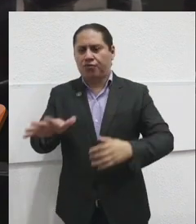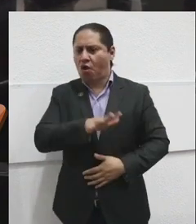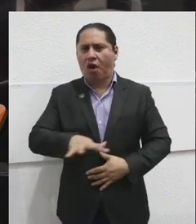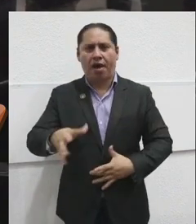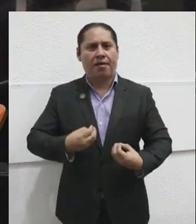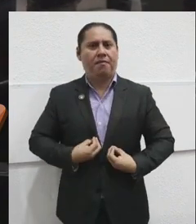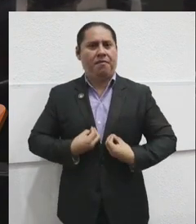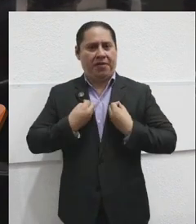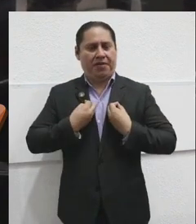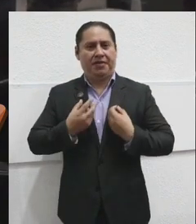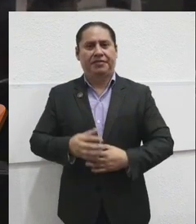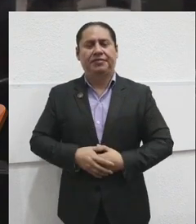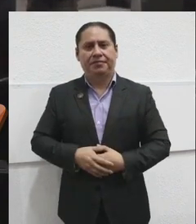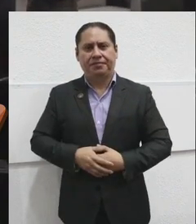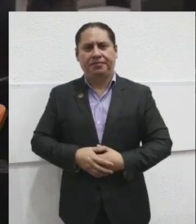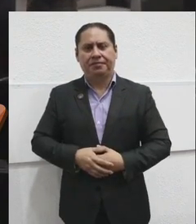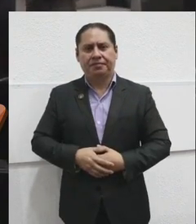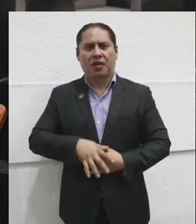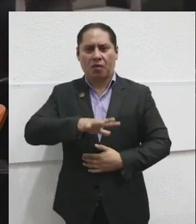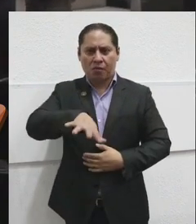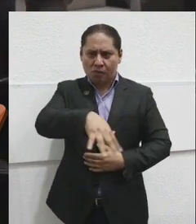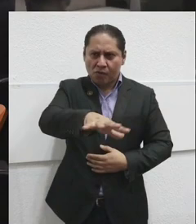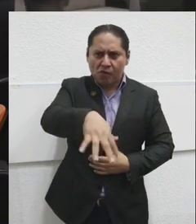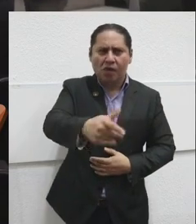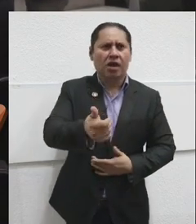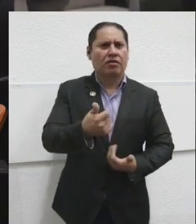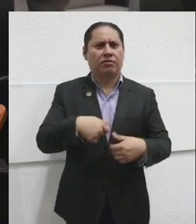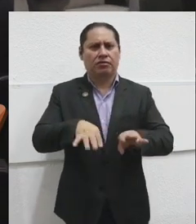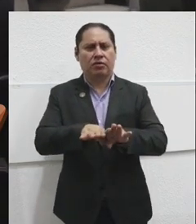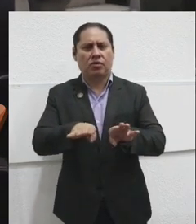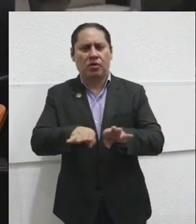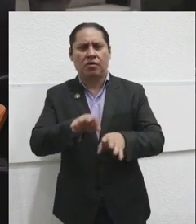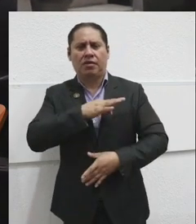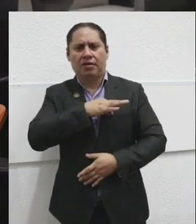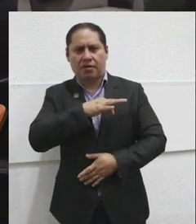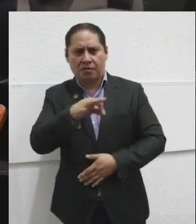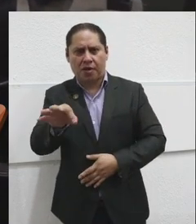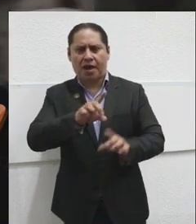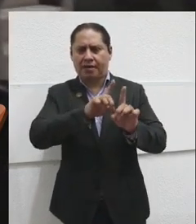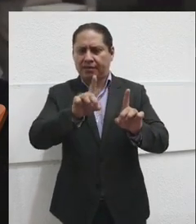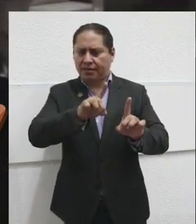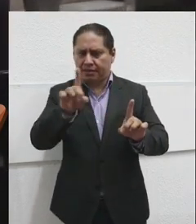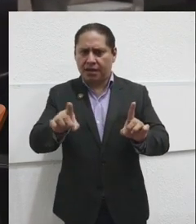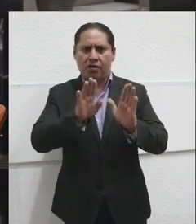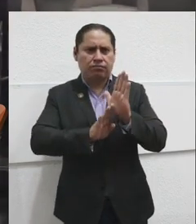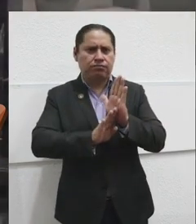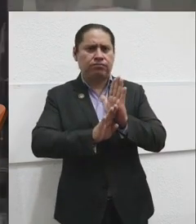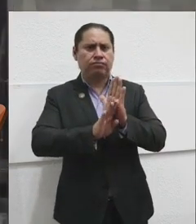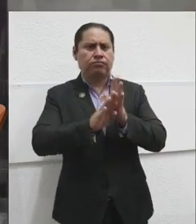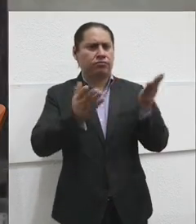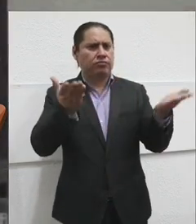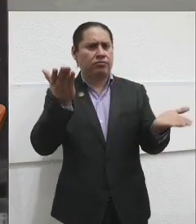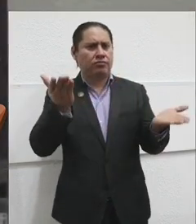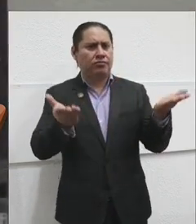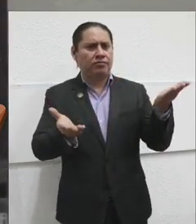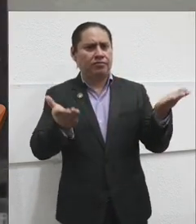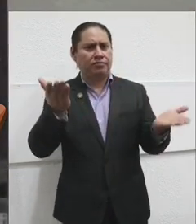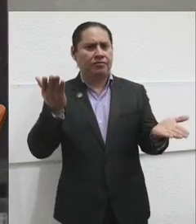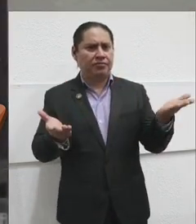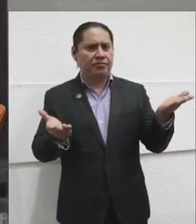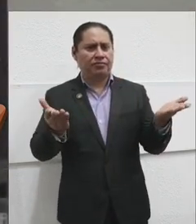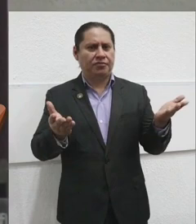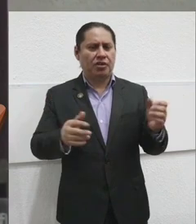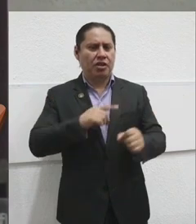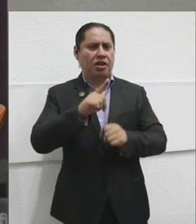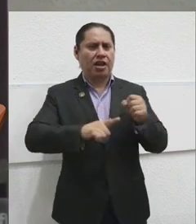biodiversidad, además de buscar alternativas que permitan el desarrollo de la humanidad en equilibrio con el resto de las